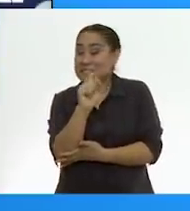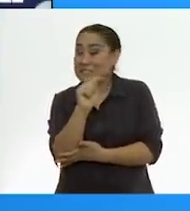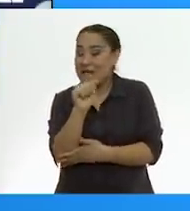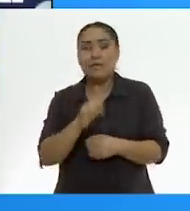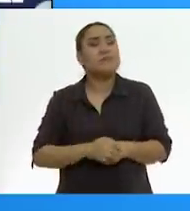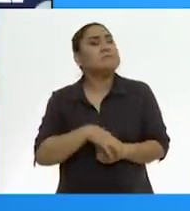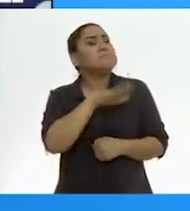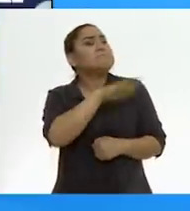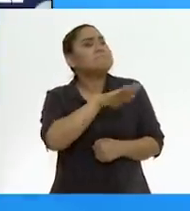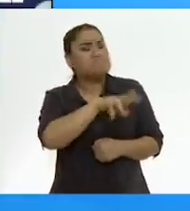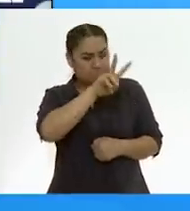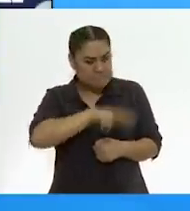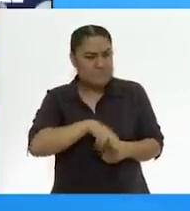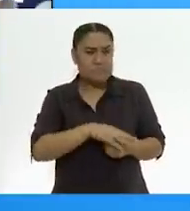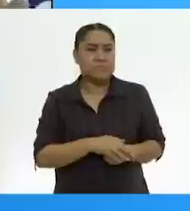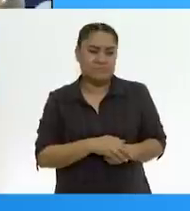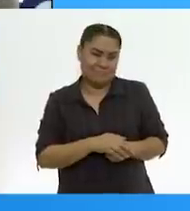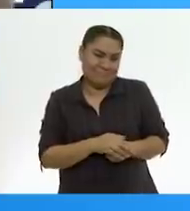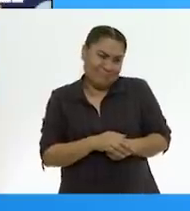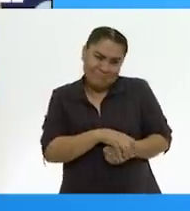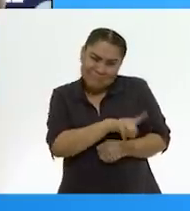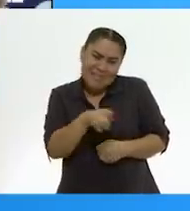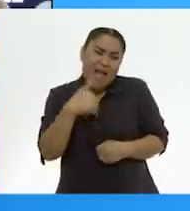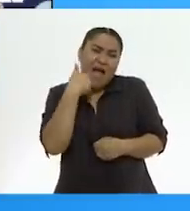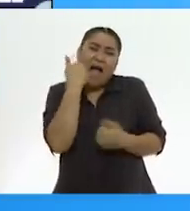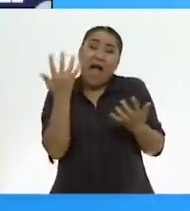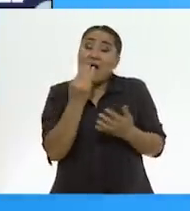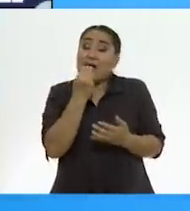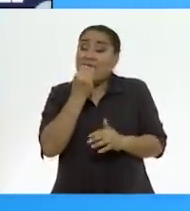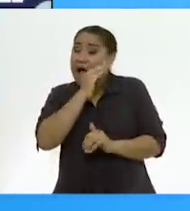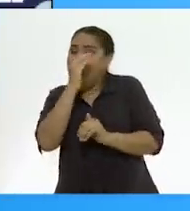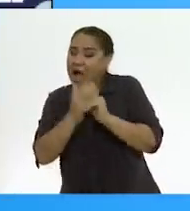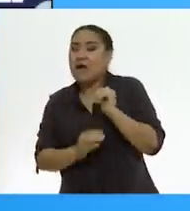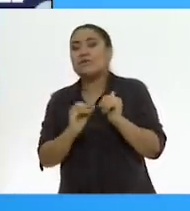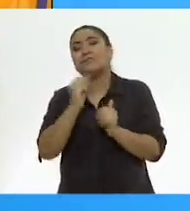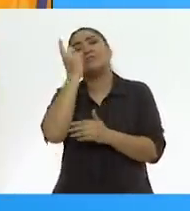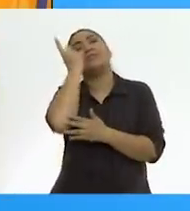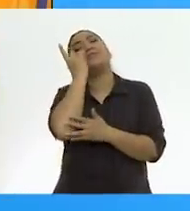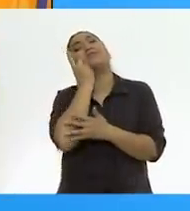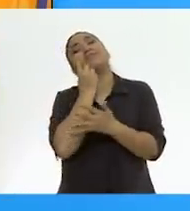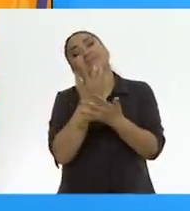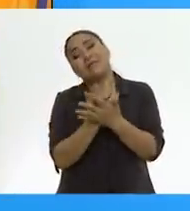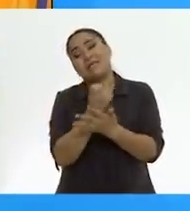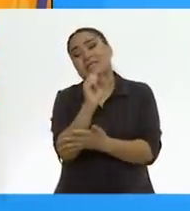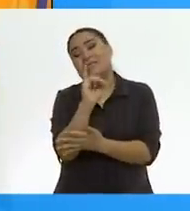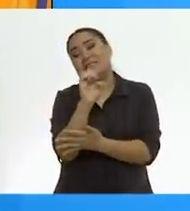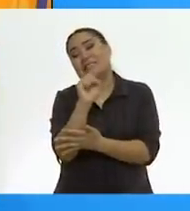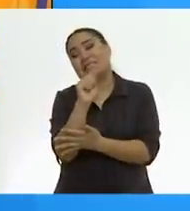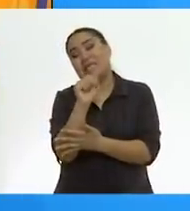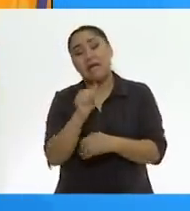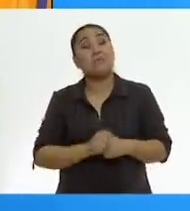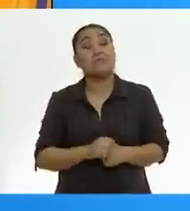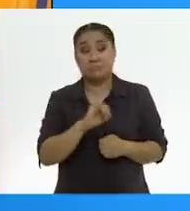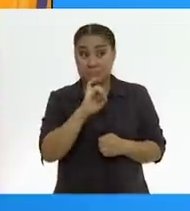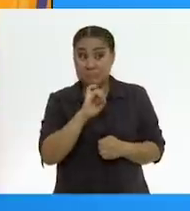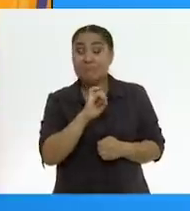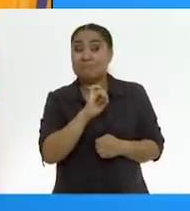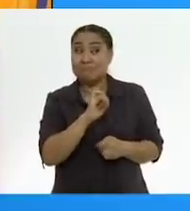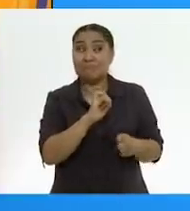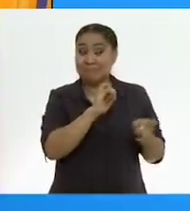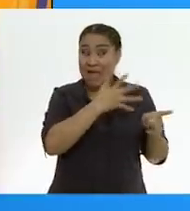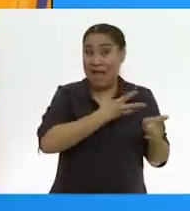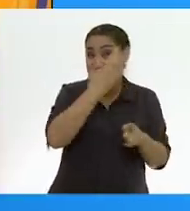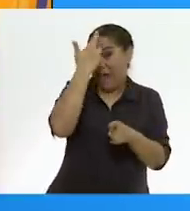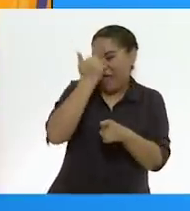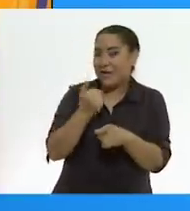Alan, la verdad, ¿a quién no le gustaría una siesta después de comer, aunque sea un ratito? Alan, Staff tiene razón. Sí.